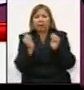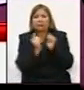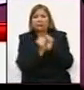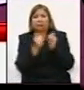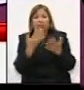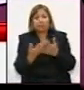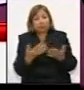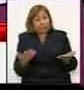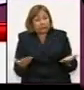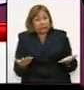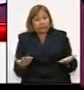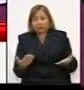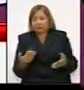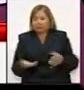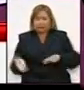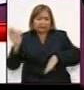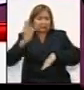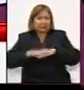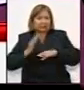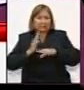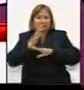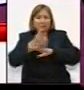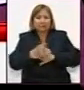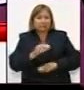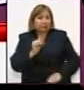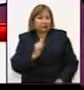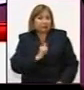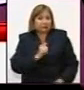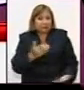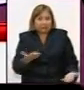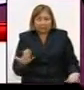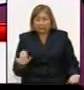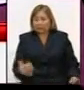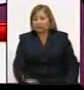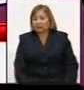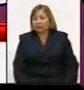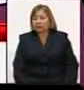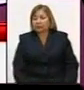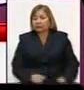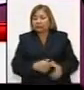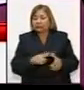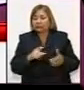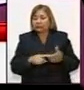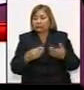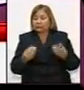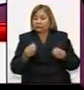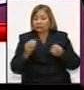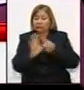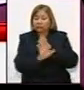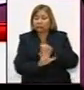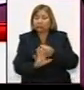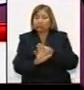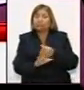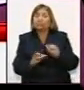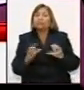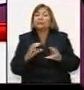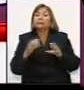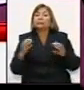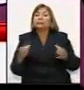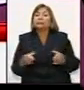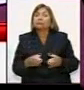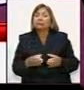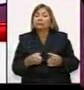personas, pasándose por encima de la presunción de inocencia. Entonces, ¿cómo se protege el Congreso? cómo se protege